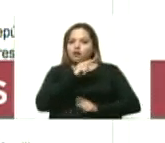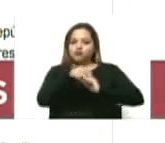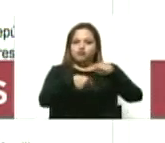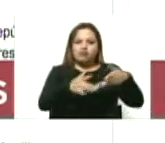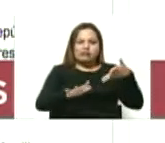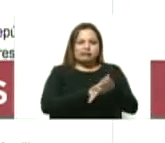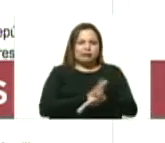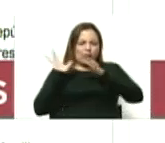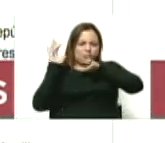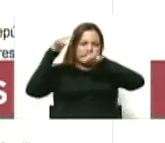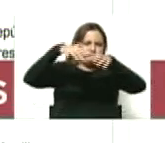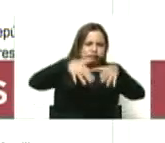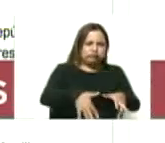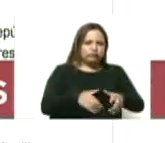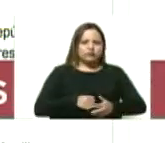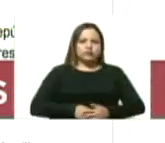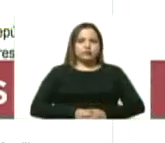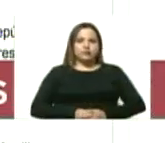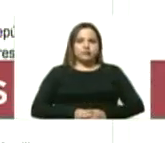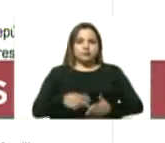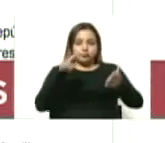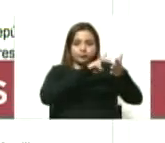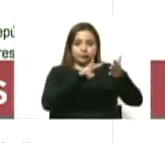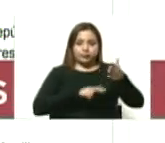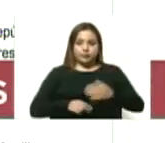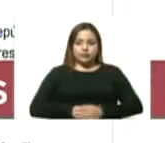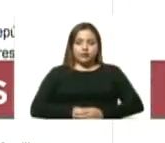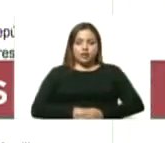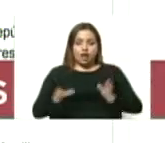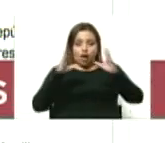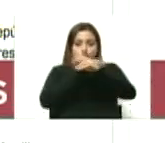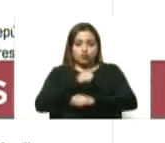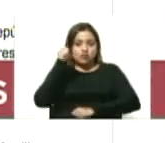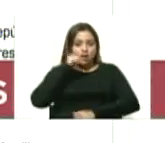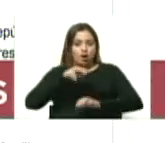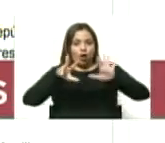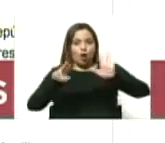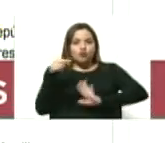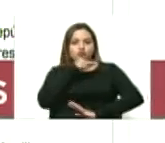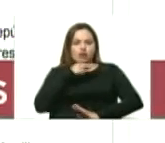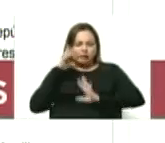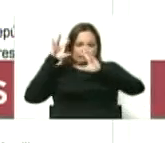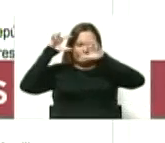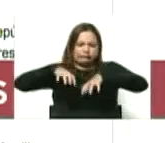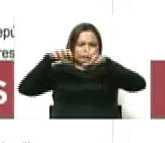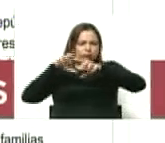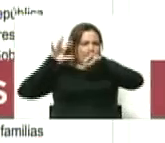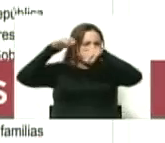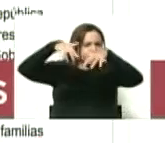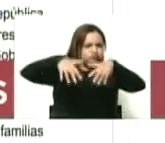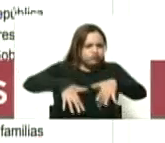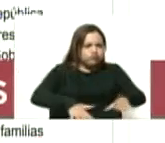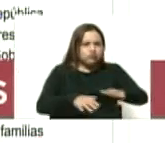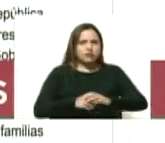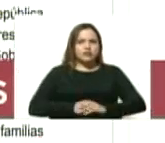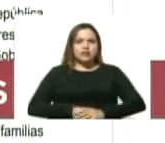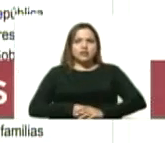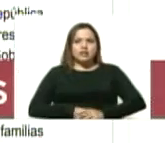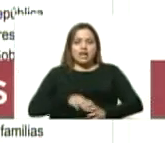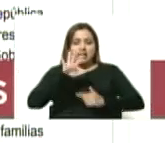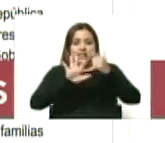este deslave. Vamos a leer para ustedes: la noche de este sábado 8 de octubre ocurrió un deslave provocado por las lluvias torrenciales que originaron el desbordamiento de